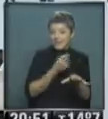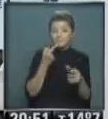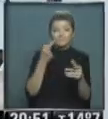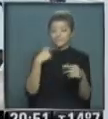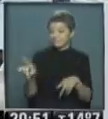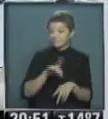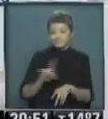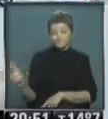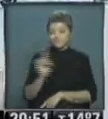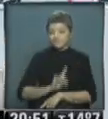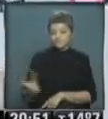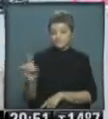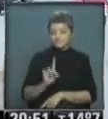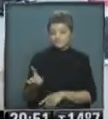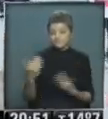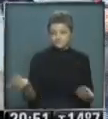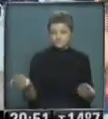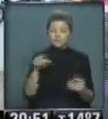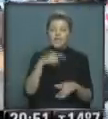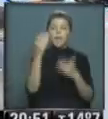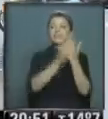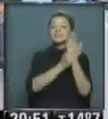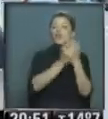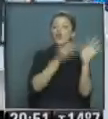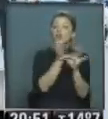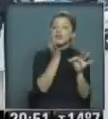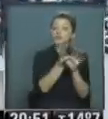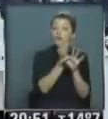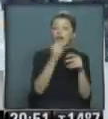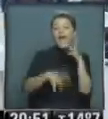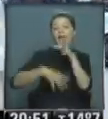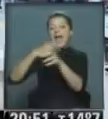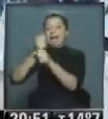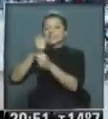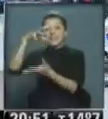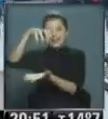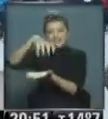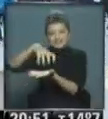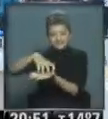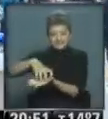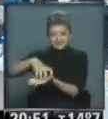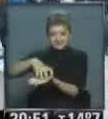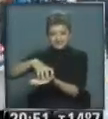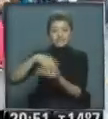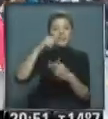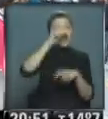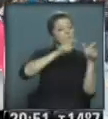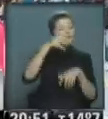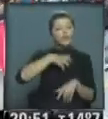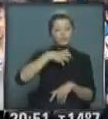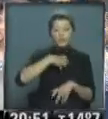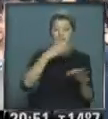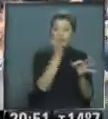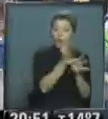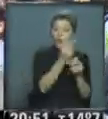nada. Desde el Ministerio de Educación de la Nación hacia la sede de la cartera de la Ciudad de Buenos Aires, los estudiantes secundarios que